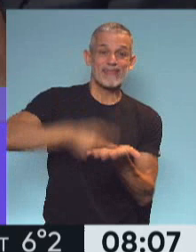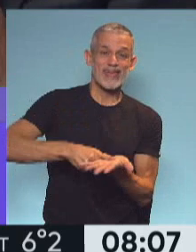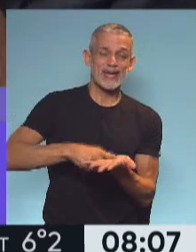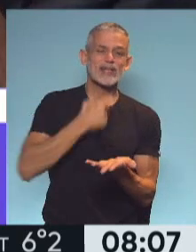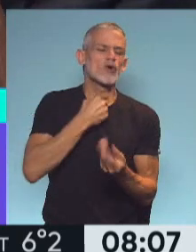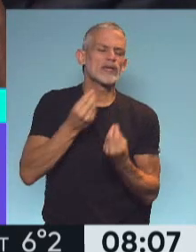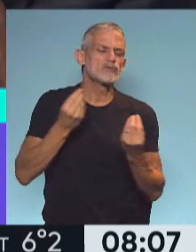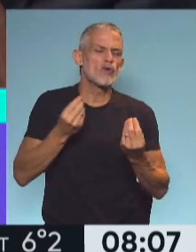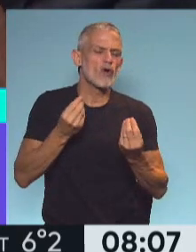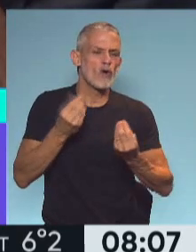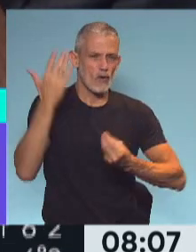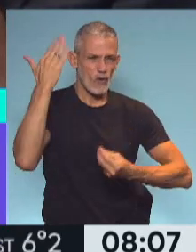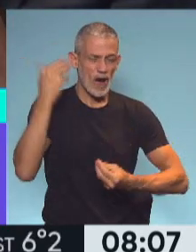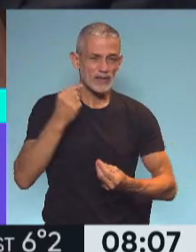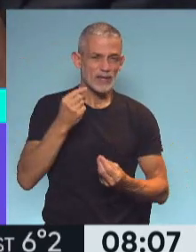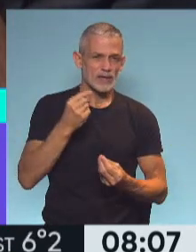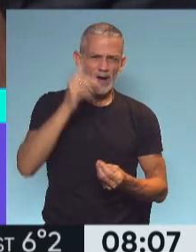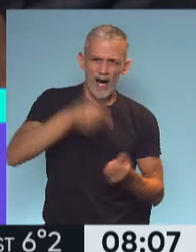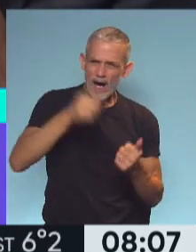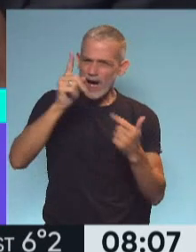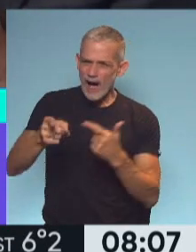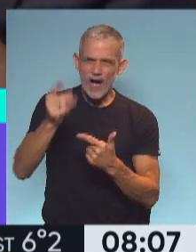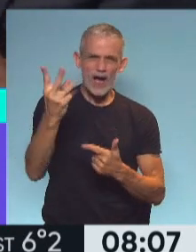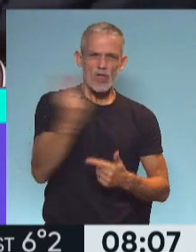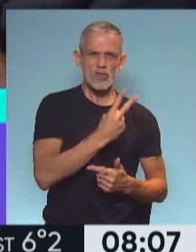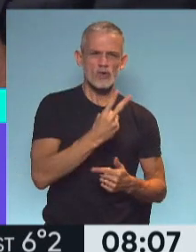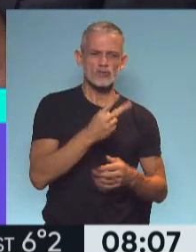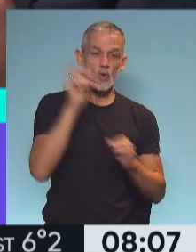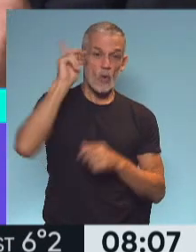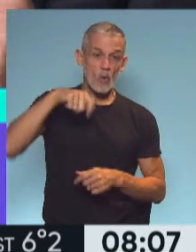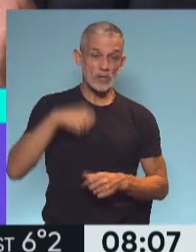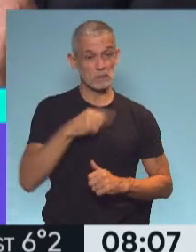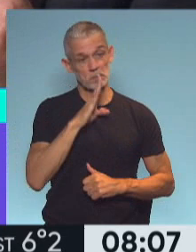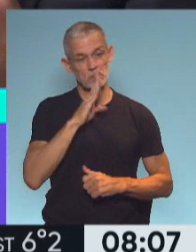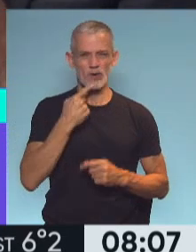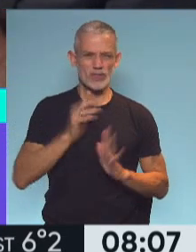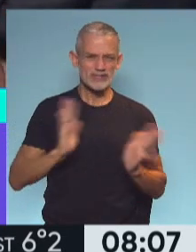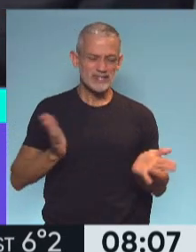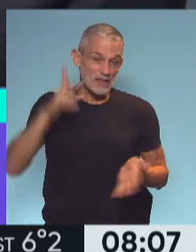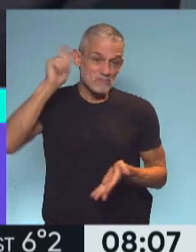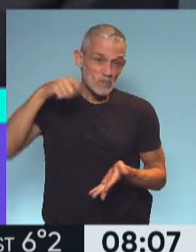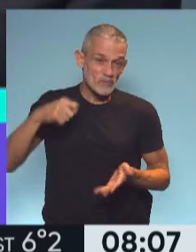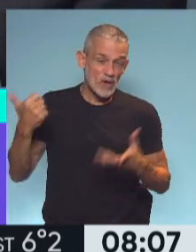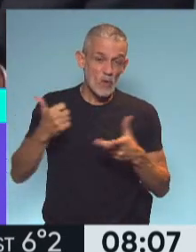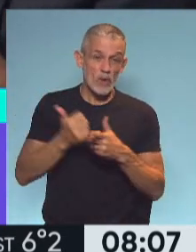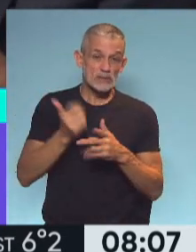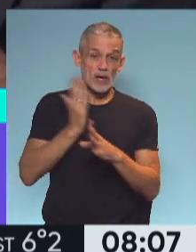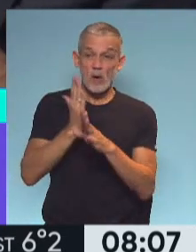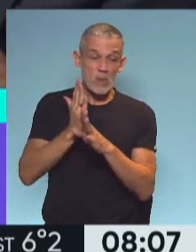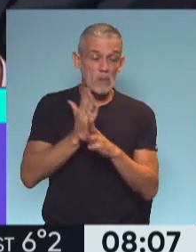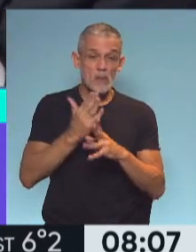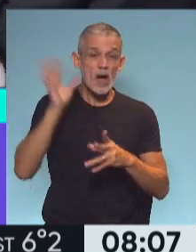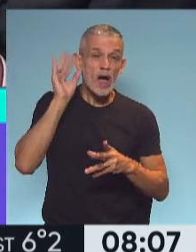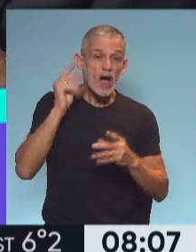quiso poner a dedo 2 jueces de la Corte, nada más ni nada menos. Son jueces que se les perdían las escuchas telefónicas, ¿se acuerdan,